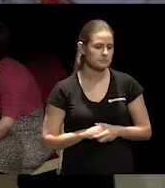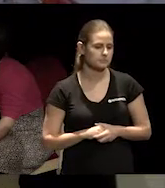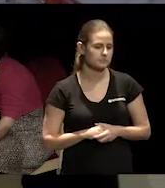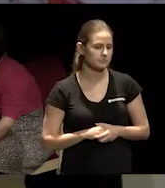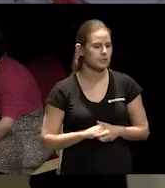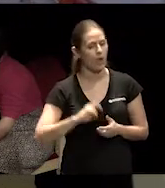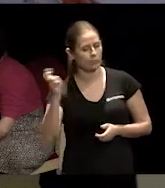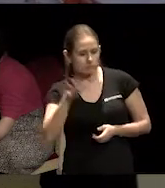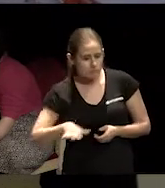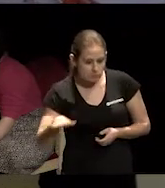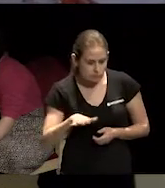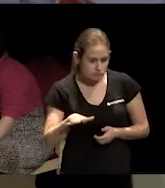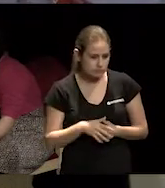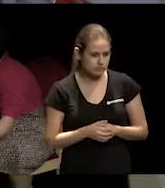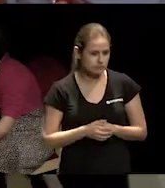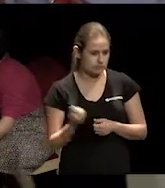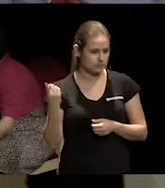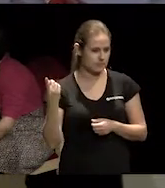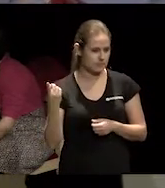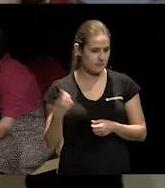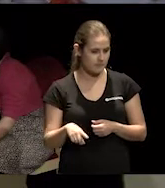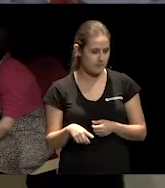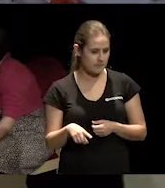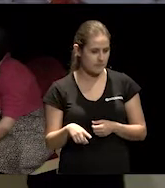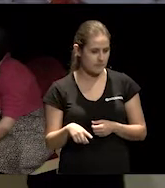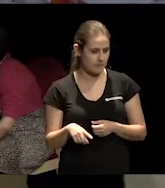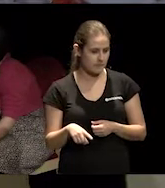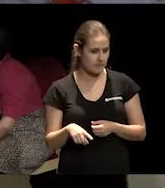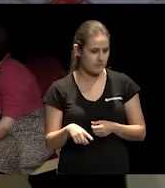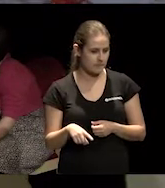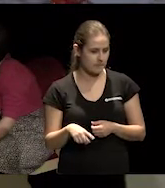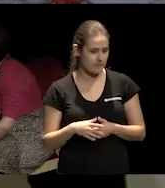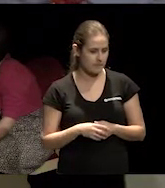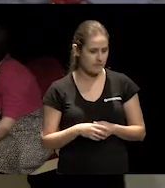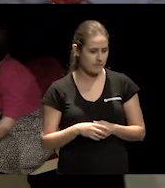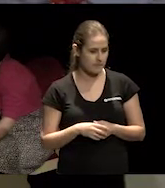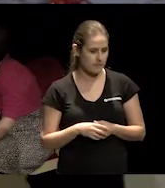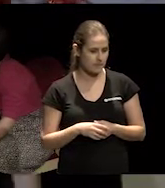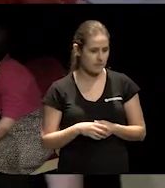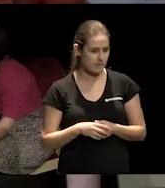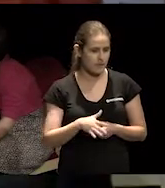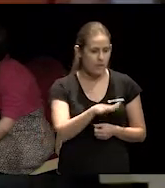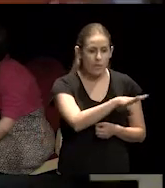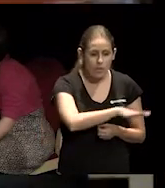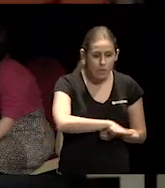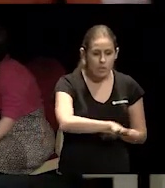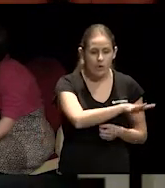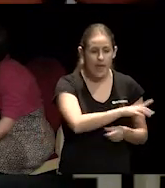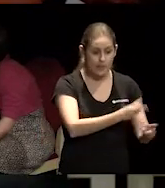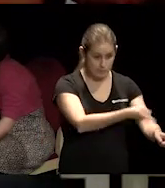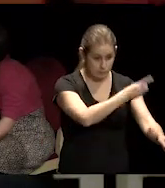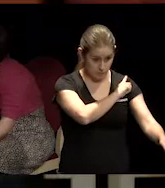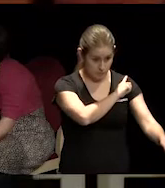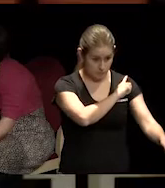más lugares. También estuve en el campo que ocupa ahora la zona deportiva, la